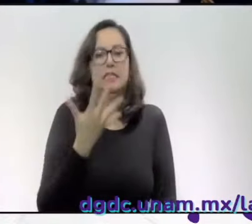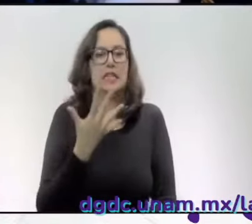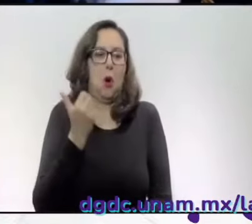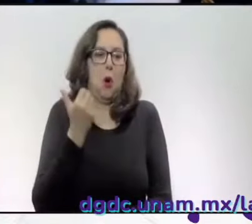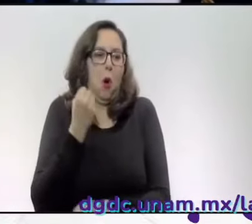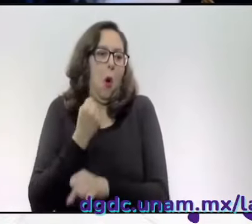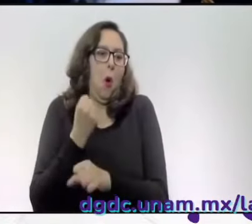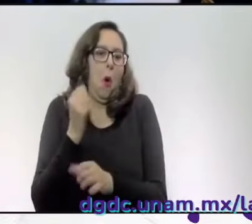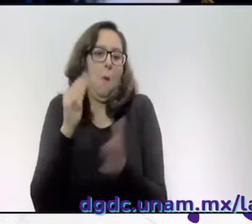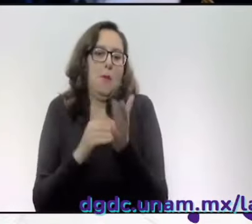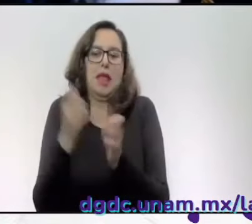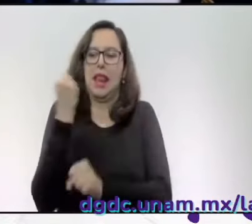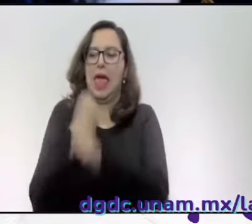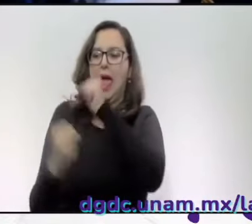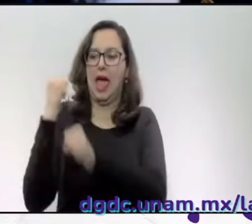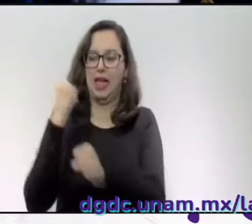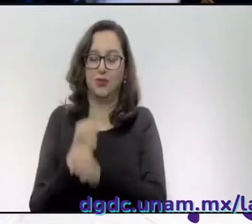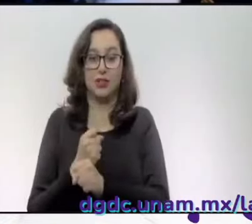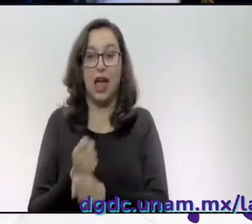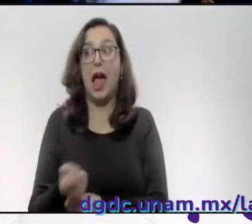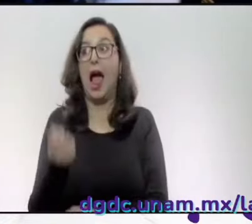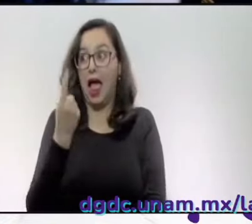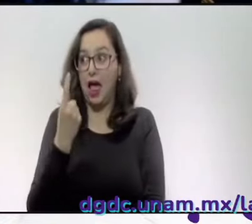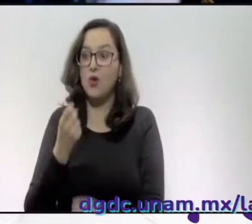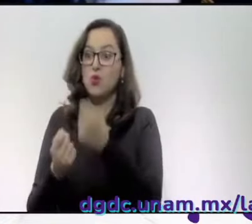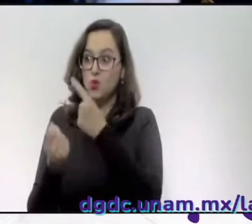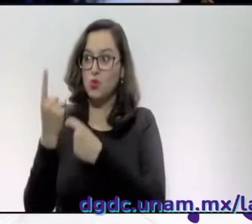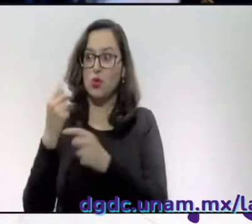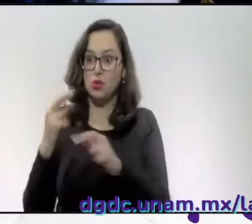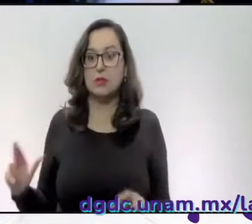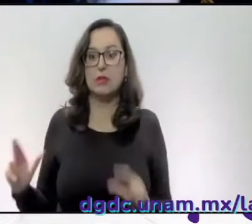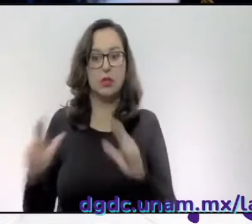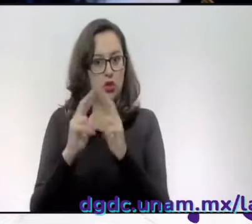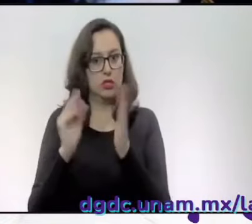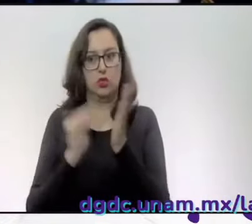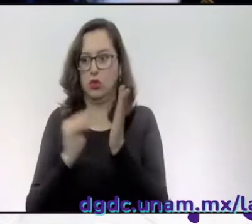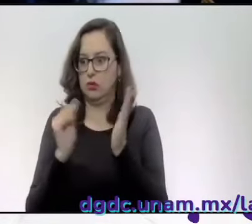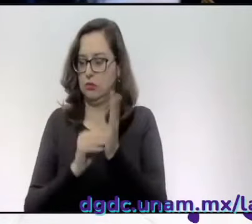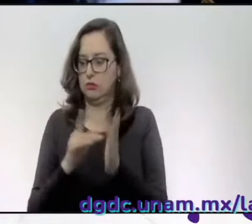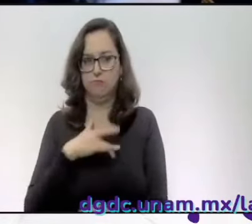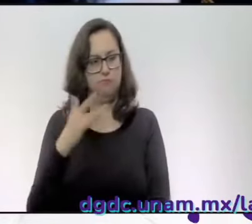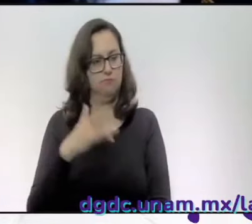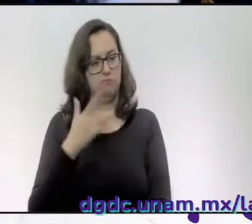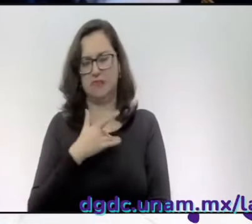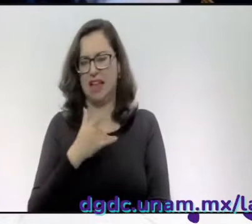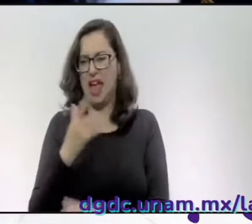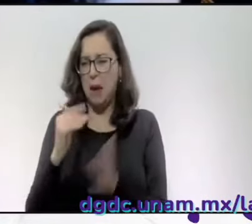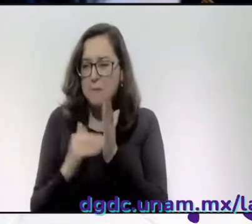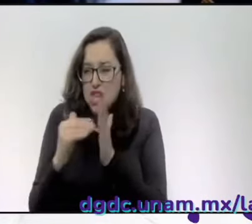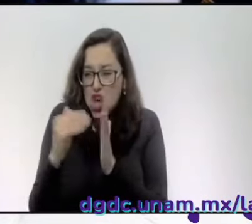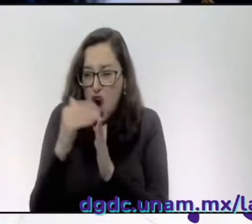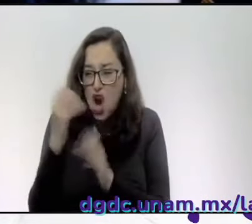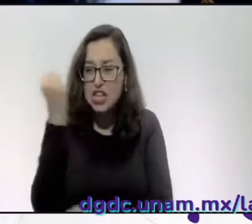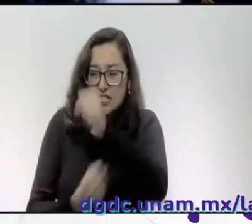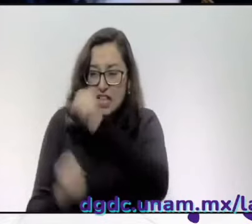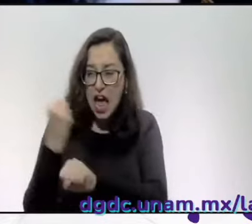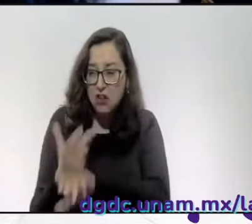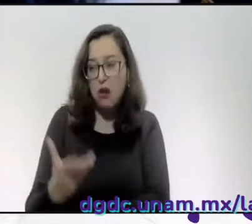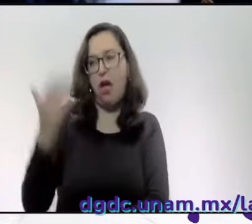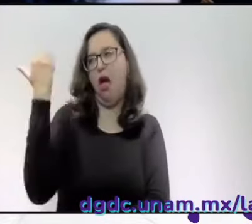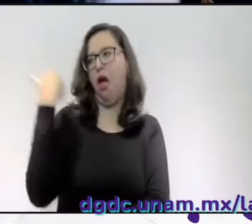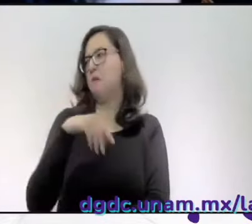que incluso continúa hoy en círculos muy religiosos, ¿no? Que hay gente que se niega a aceptar que la Tierra tiene más de unos cuantos miles de